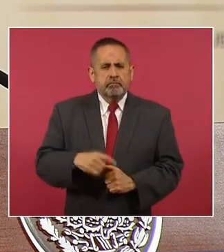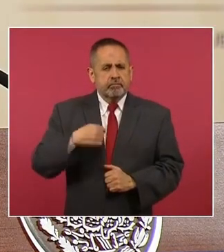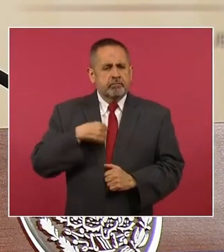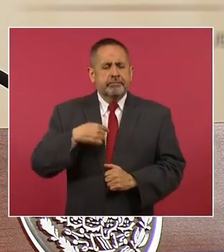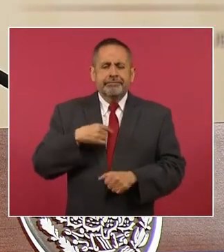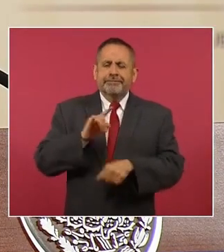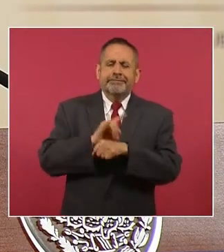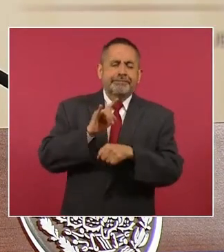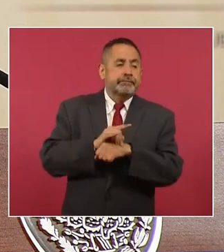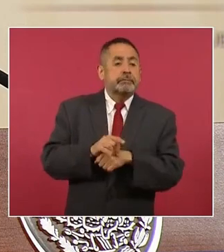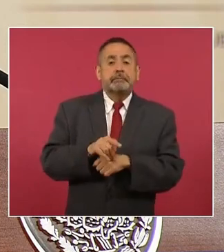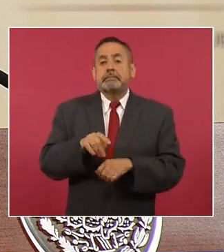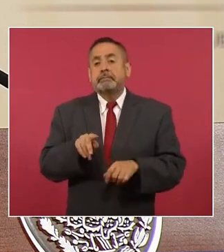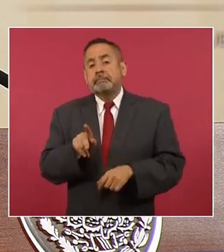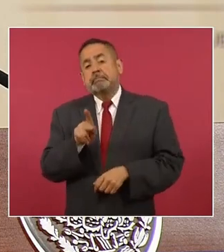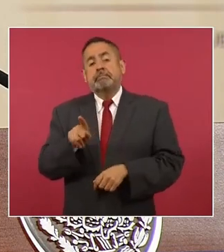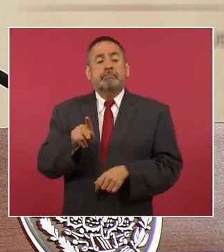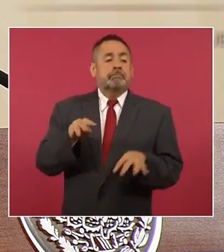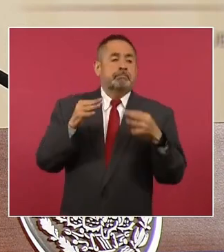farsantes